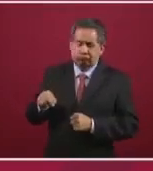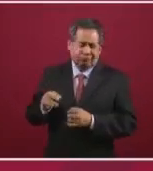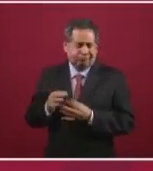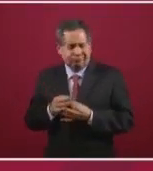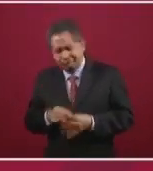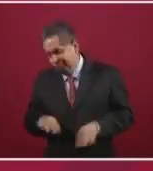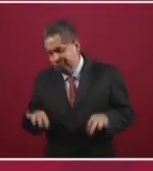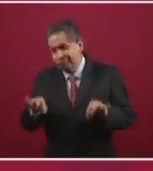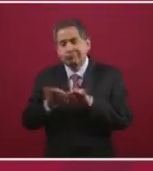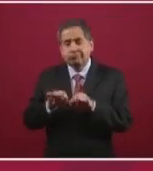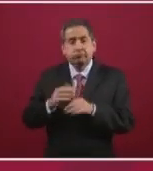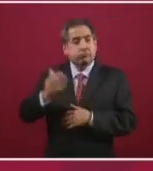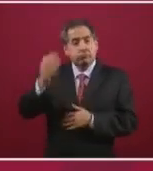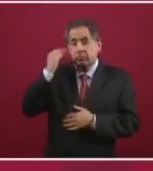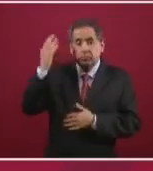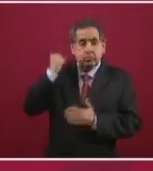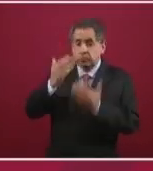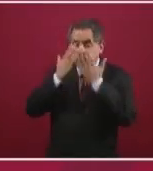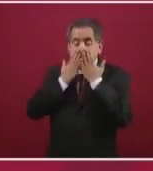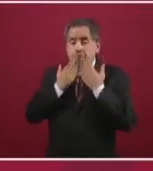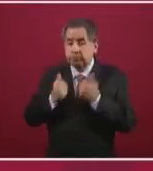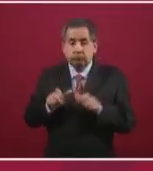fundamental que no existía.